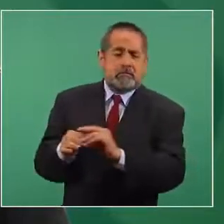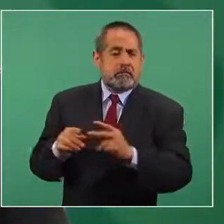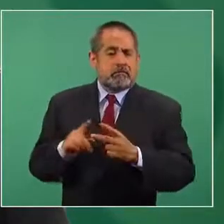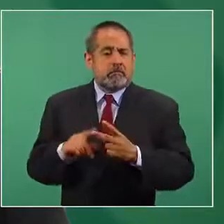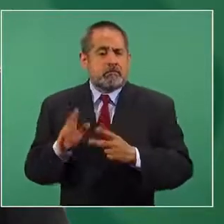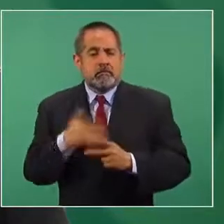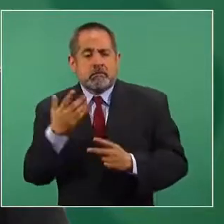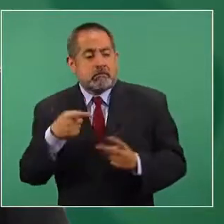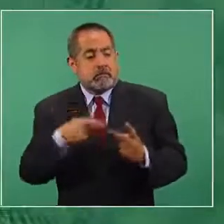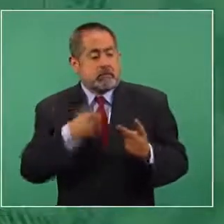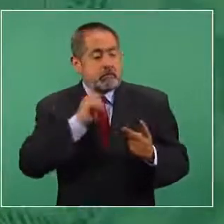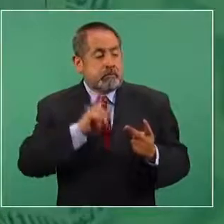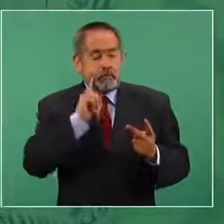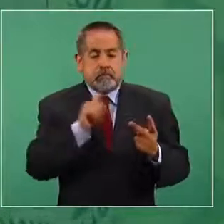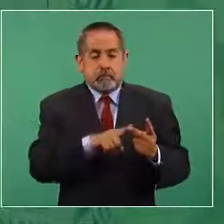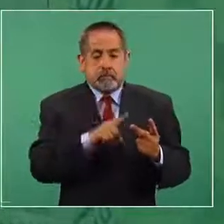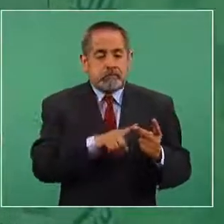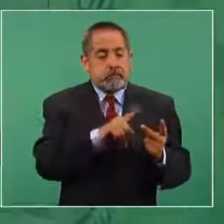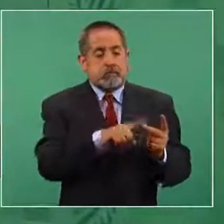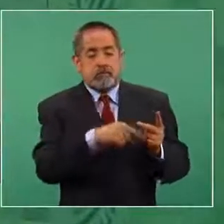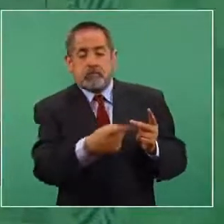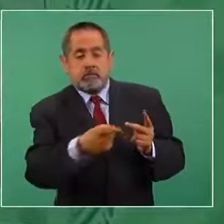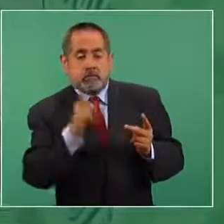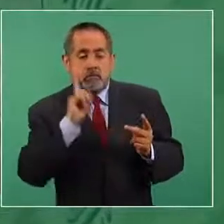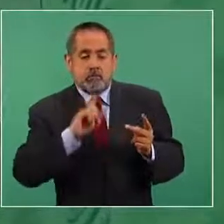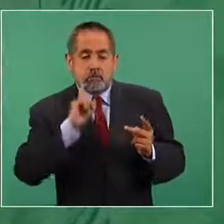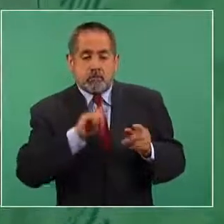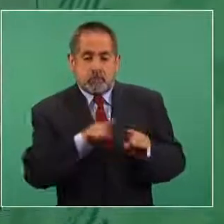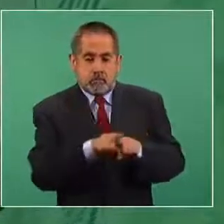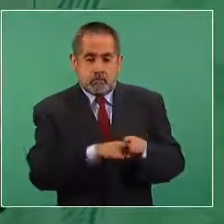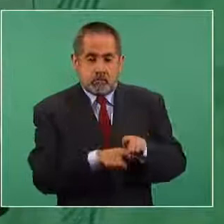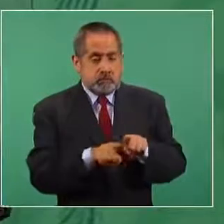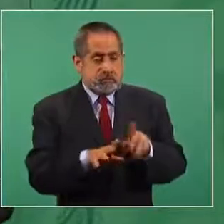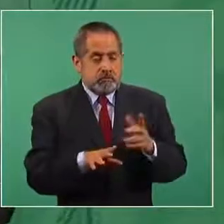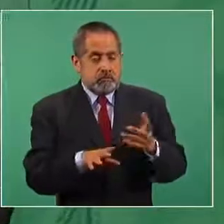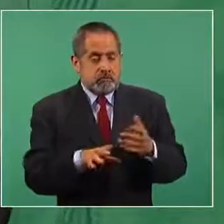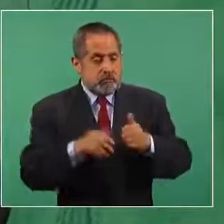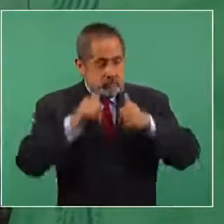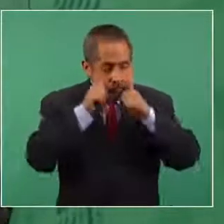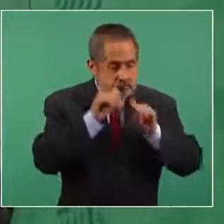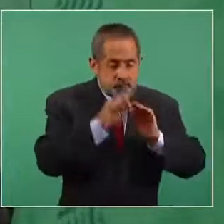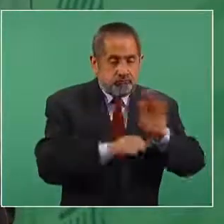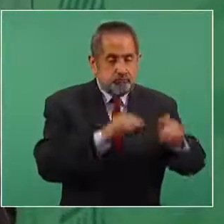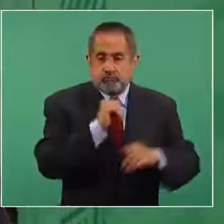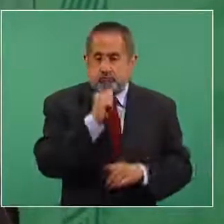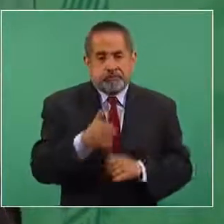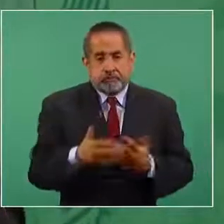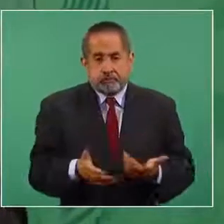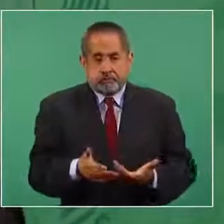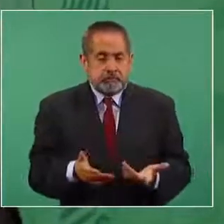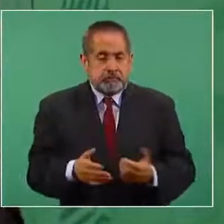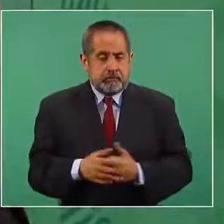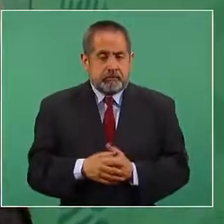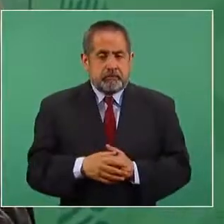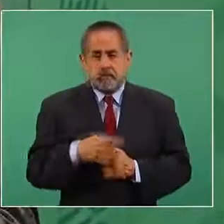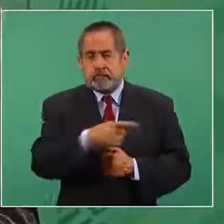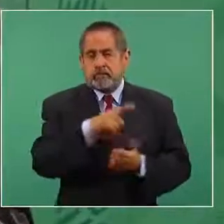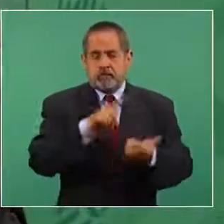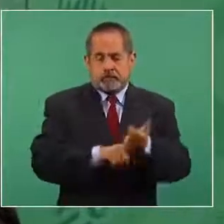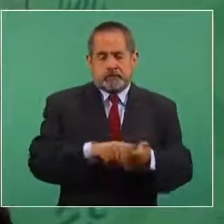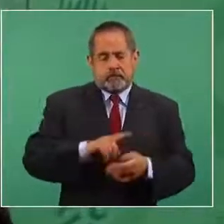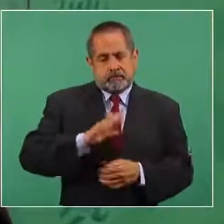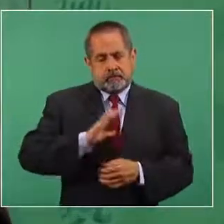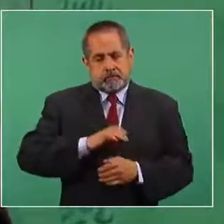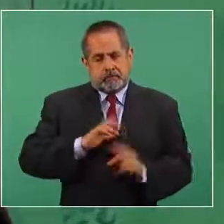porque su hermana no estaba siendo atendida y padece